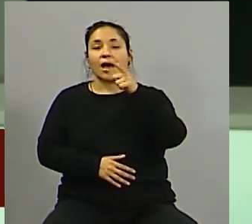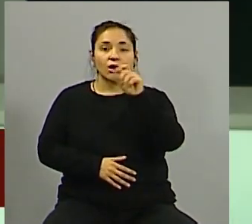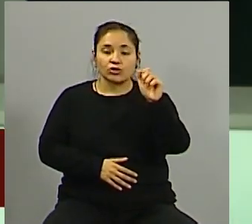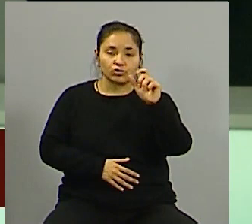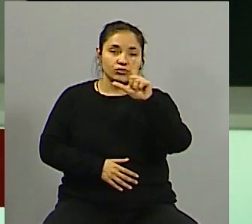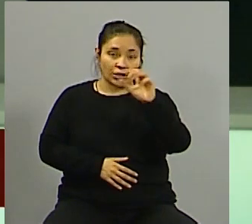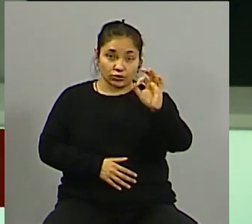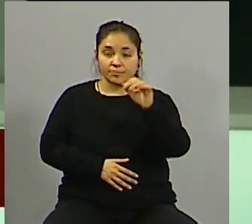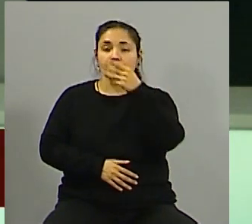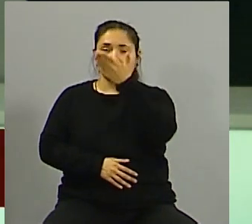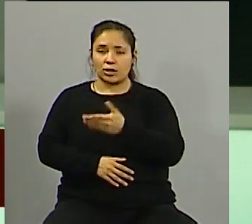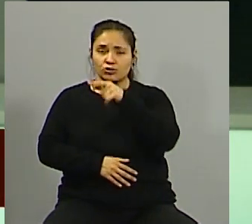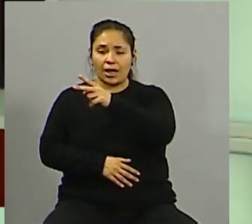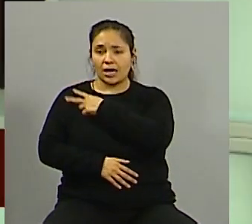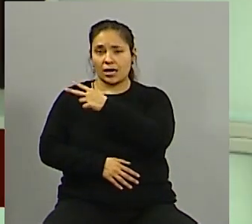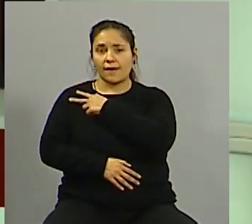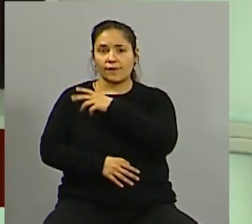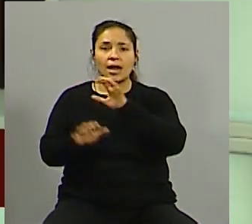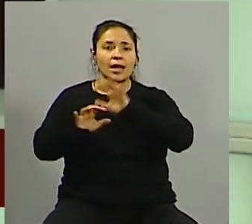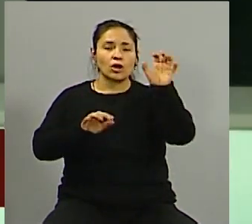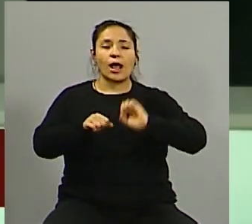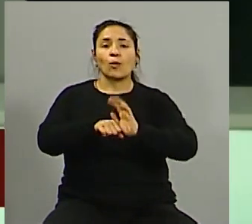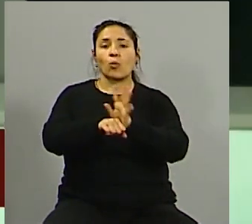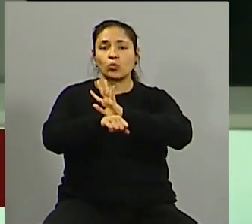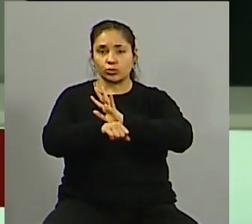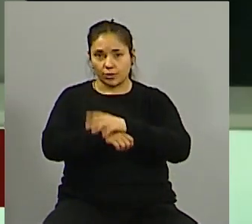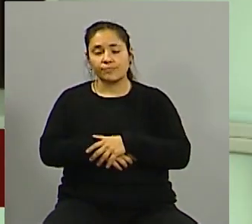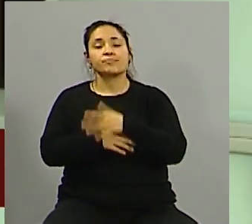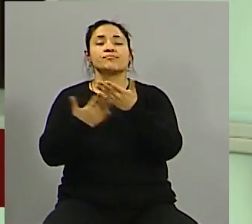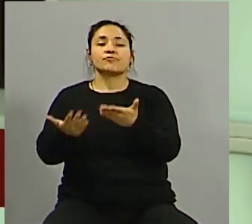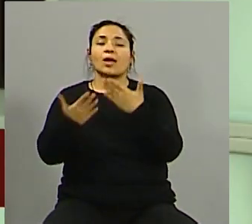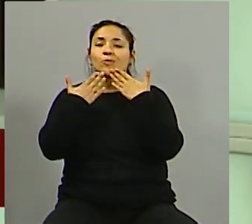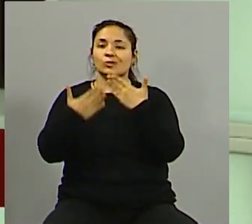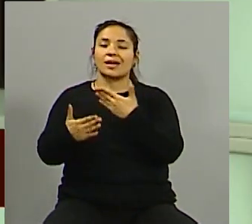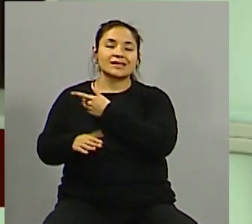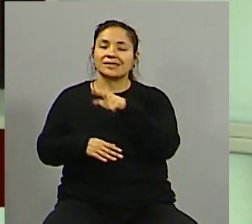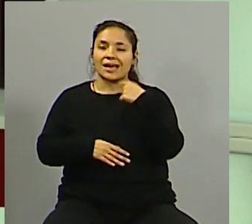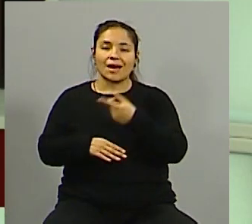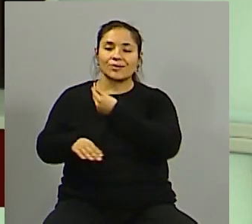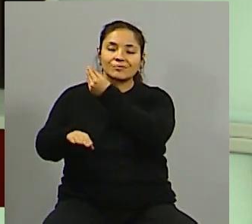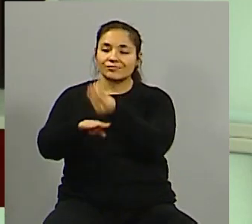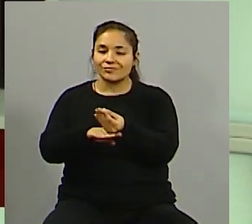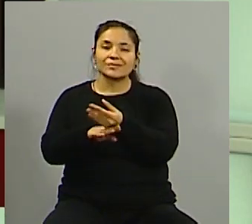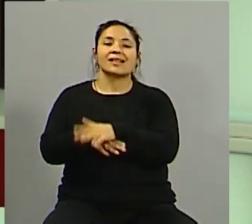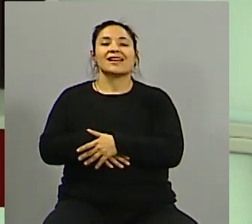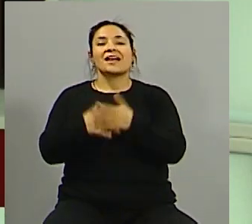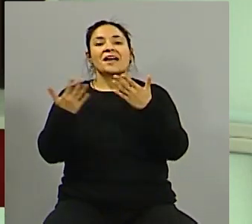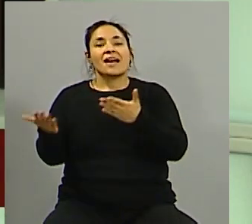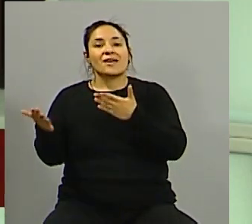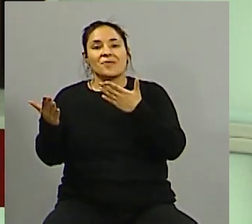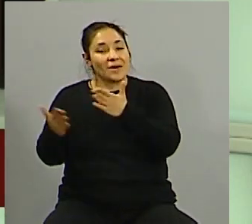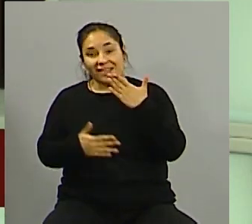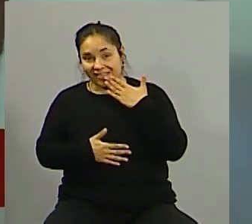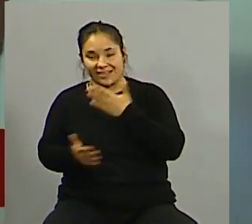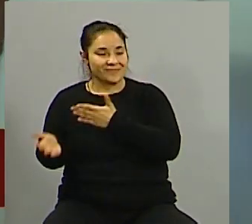¿cómo estás? Bienvenido. Muchas Siempre gracias, atento, porque cada vez que te pedimos estás y nos parece realmente muy positivo Por eso. supuesto. Bueno, primero repasemos un poco